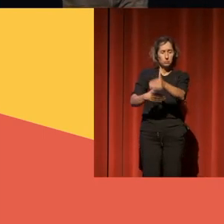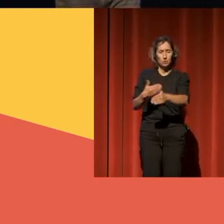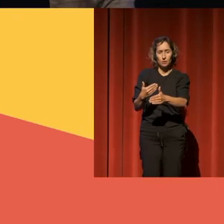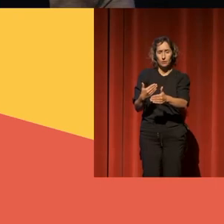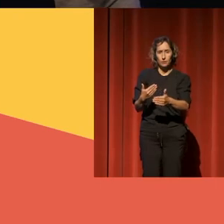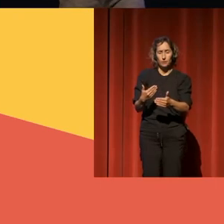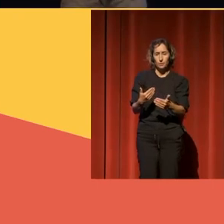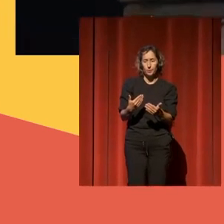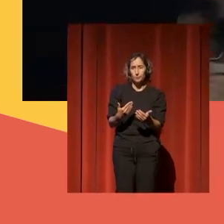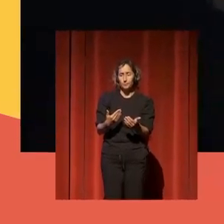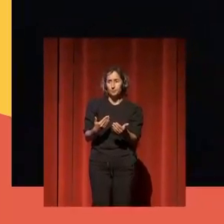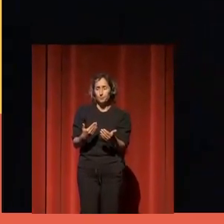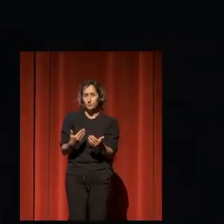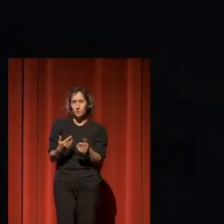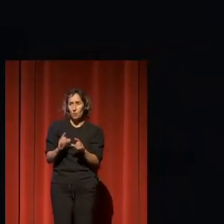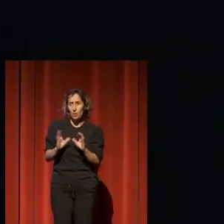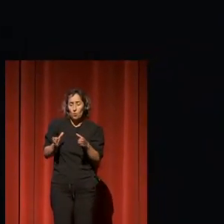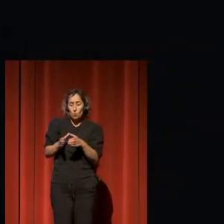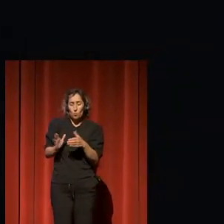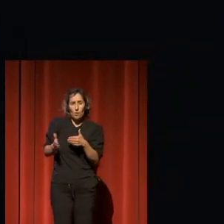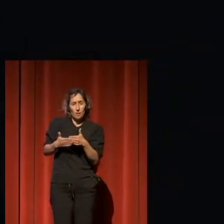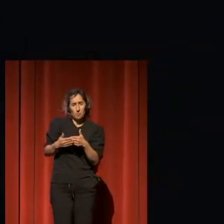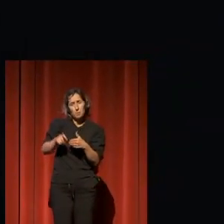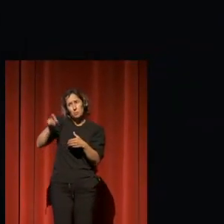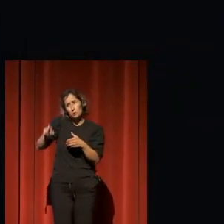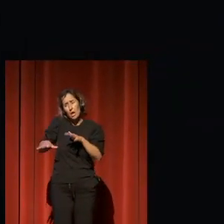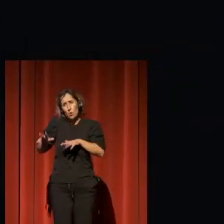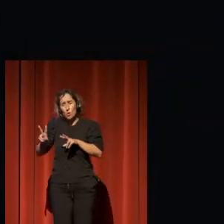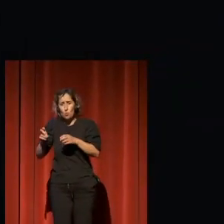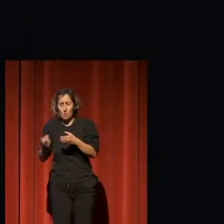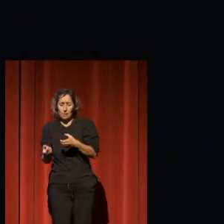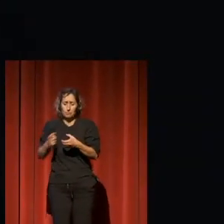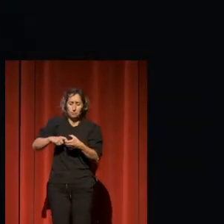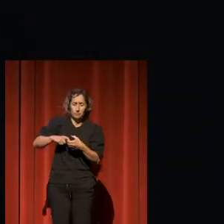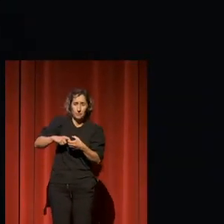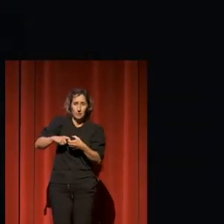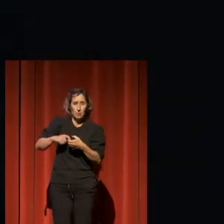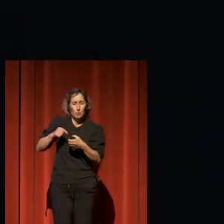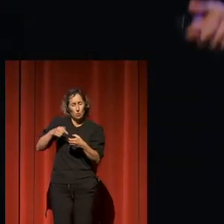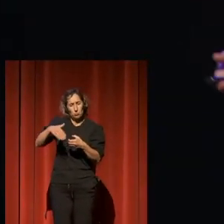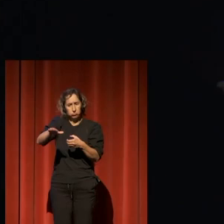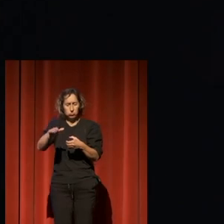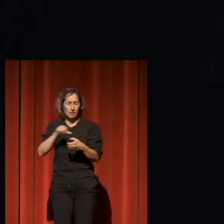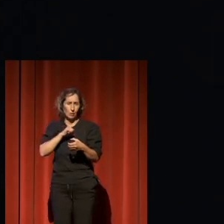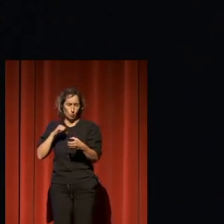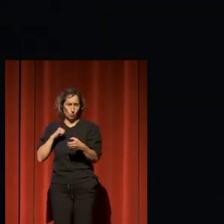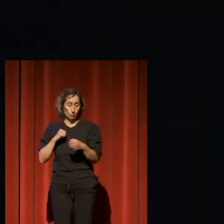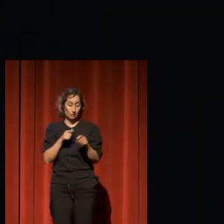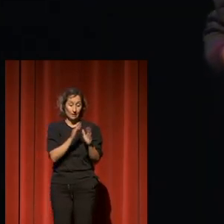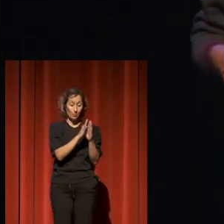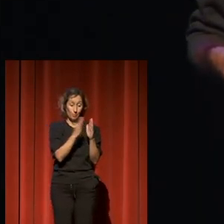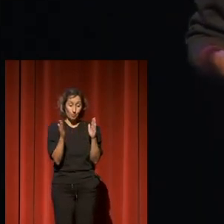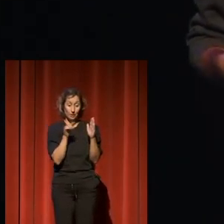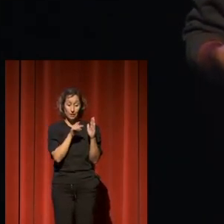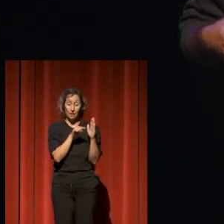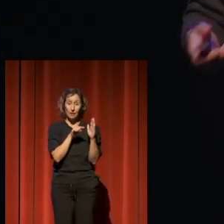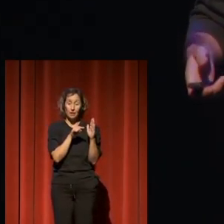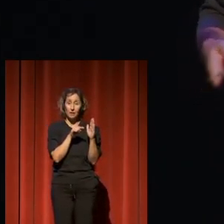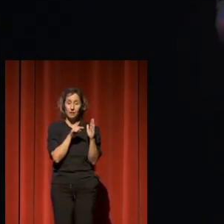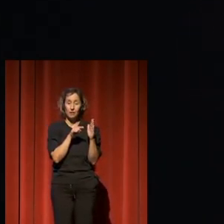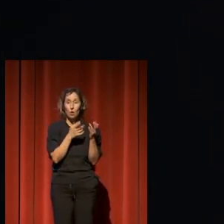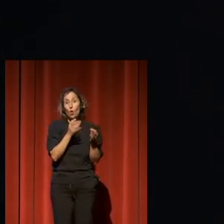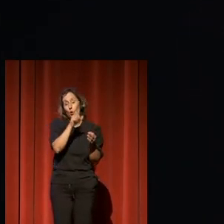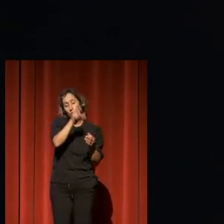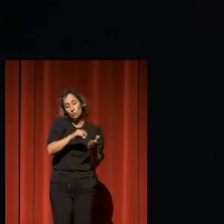grupo un poco cerrado quizá va entrando gente nueva pero bueno que puede adquirir autonomía y la biblioteca puede eh o el